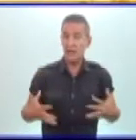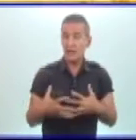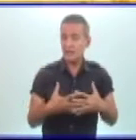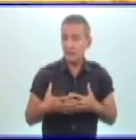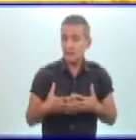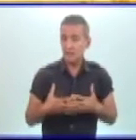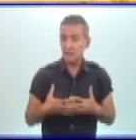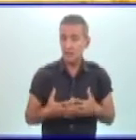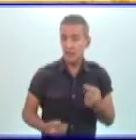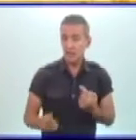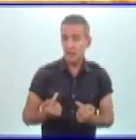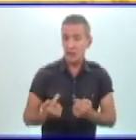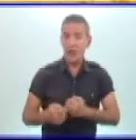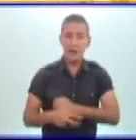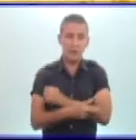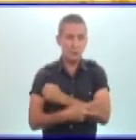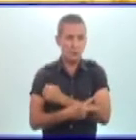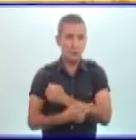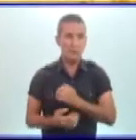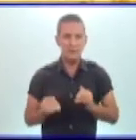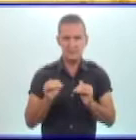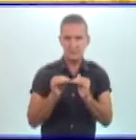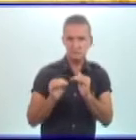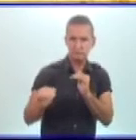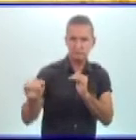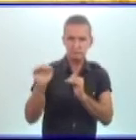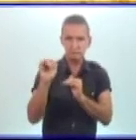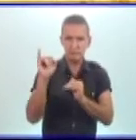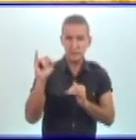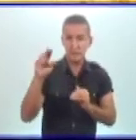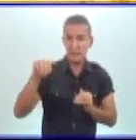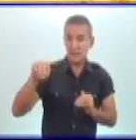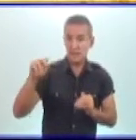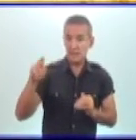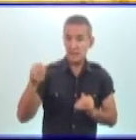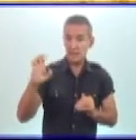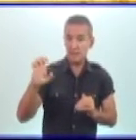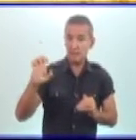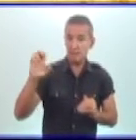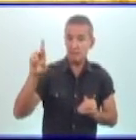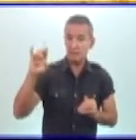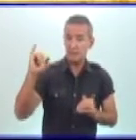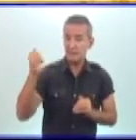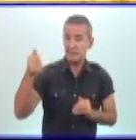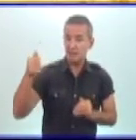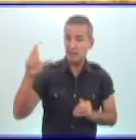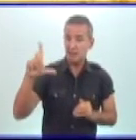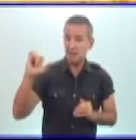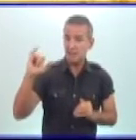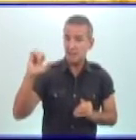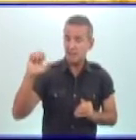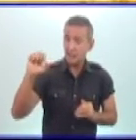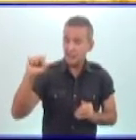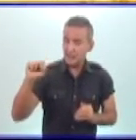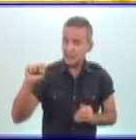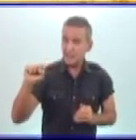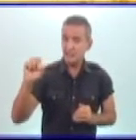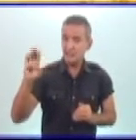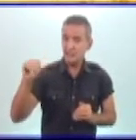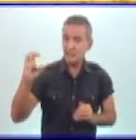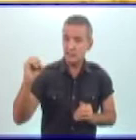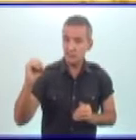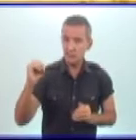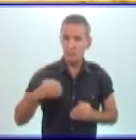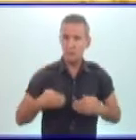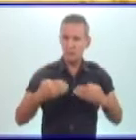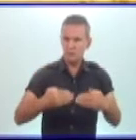algunos países a su fase superior, el imperialismo. Este le imprimió una nueva dinámica histórica a la sociedad moderna,